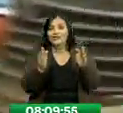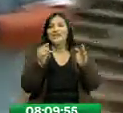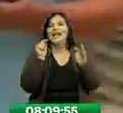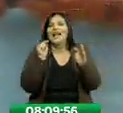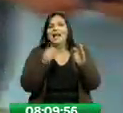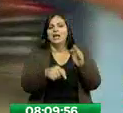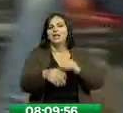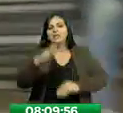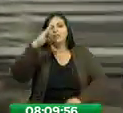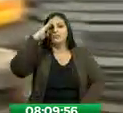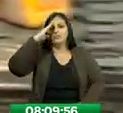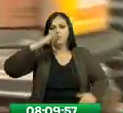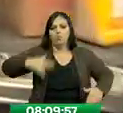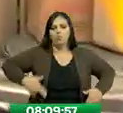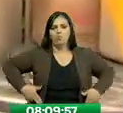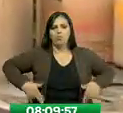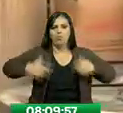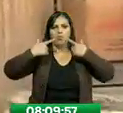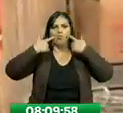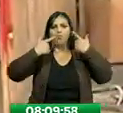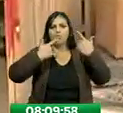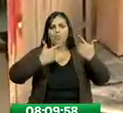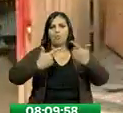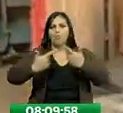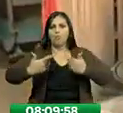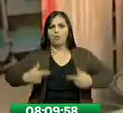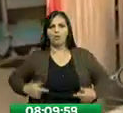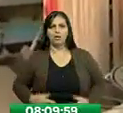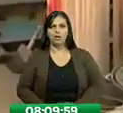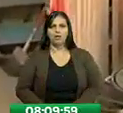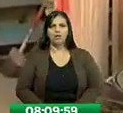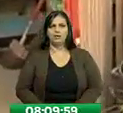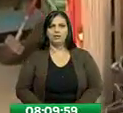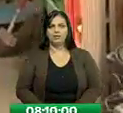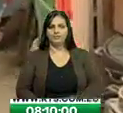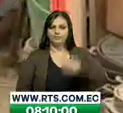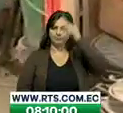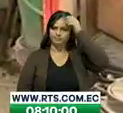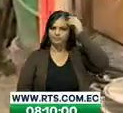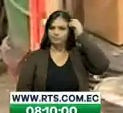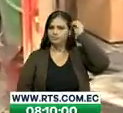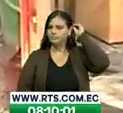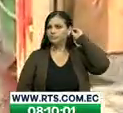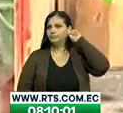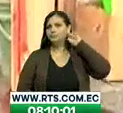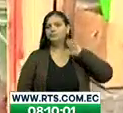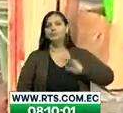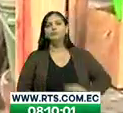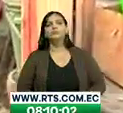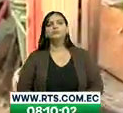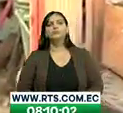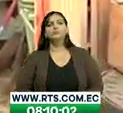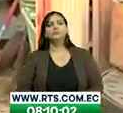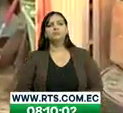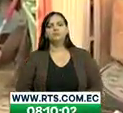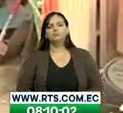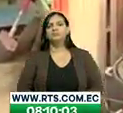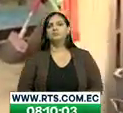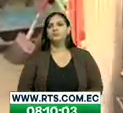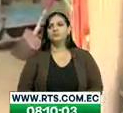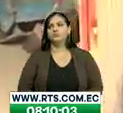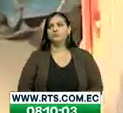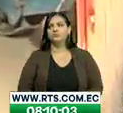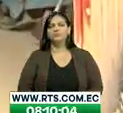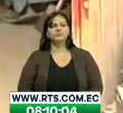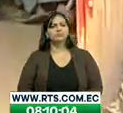maquinarias llegaron delincuentes para someterlo me dicen con armas de fuego mi estimado buen día la versión que yo supe